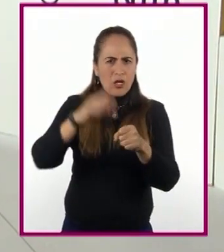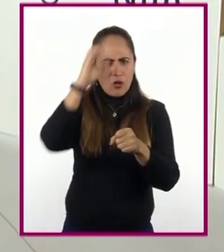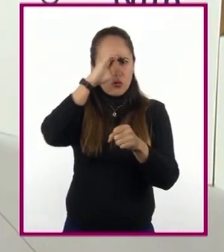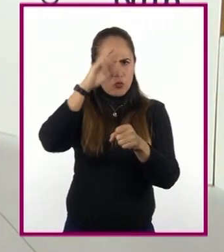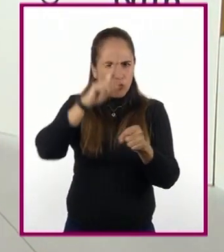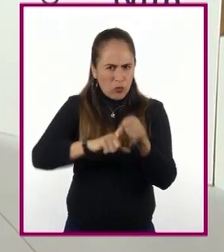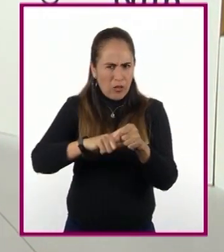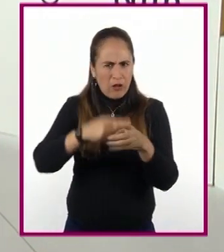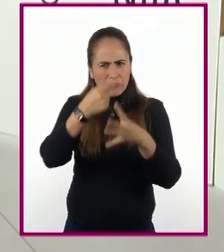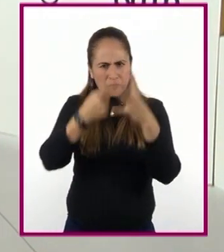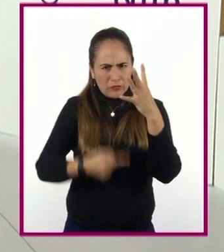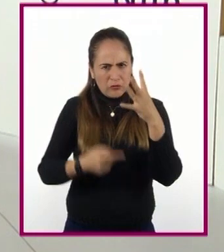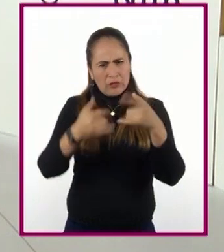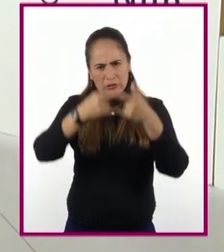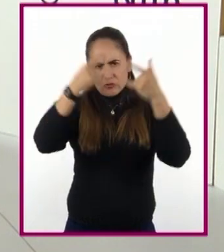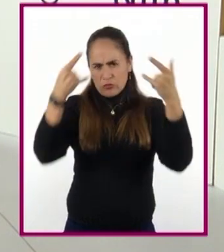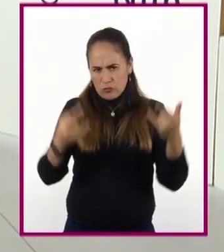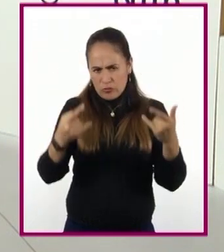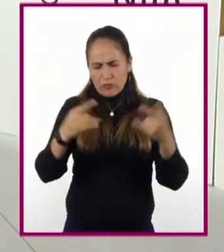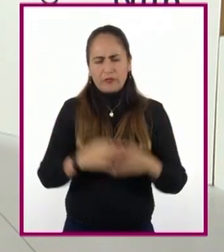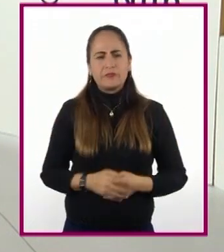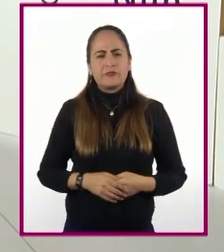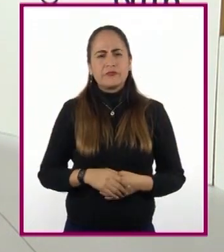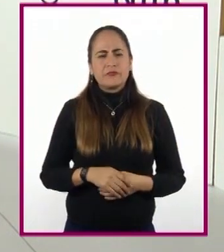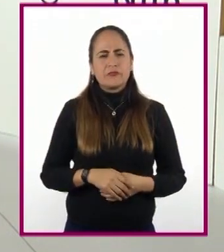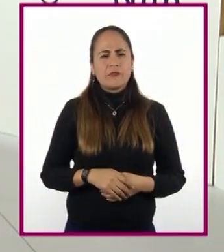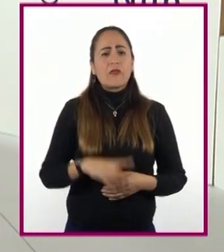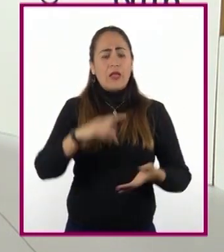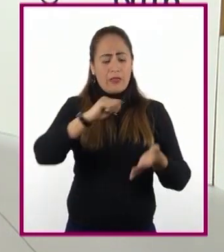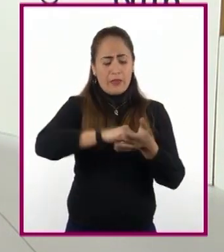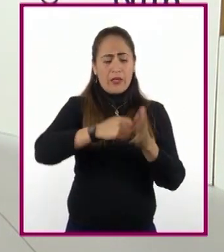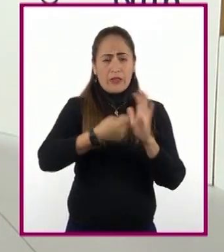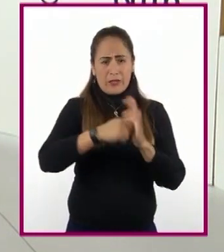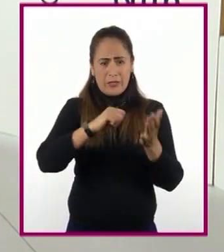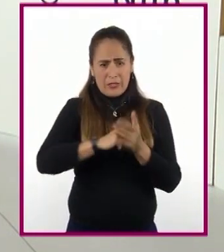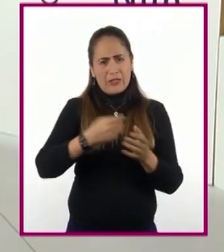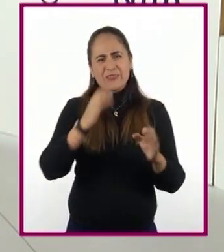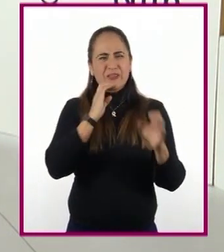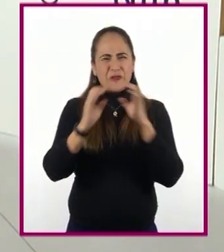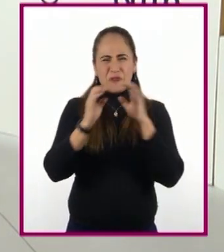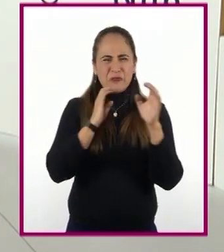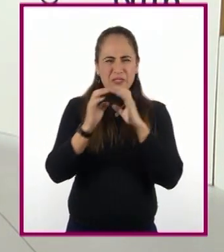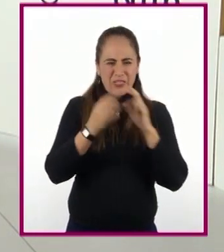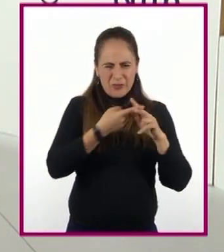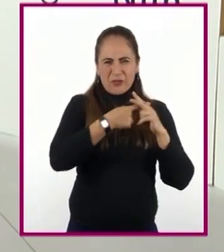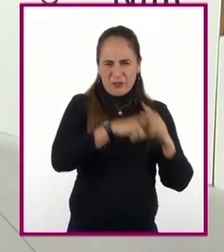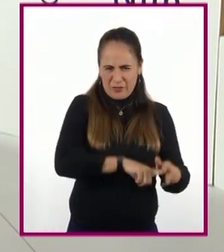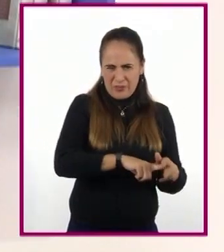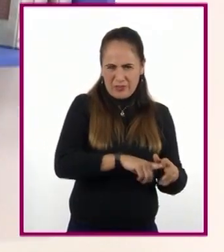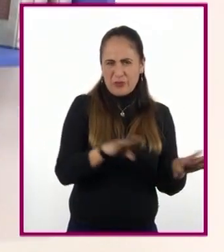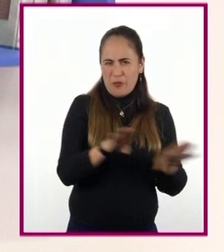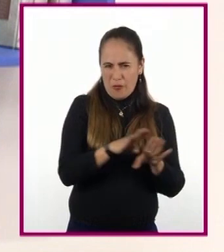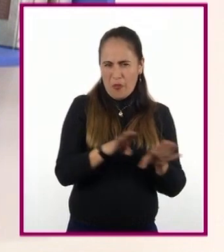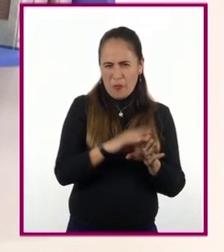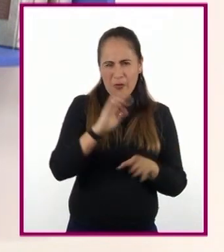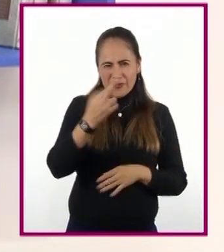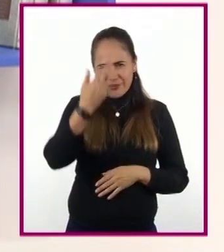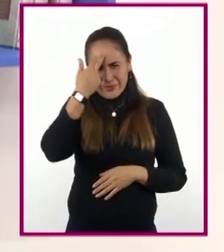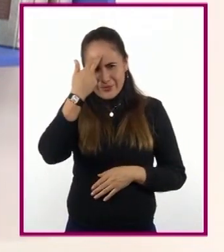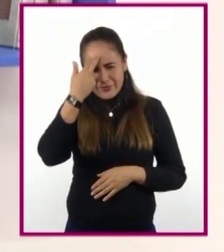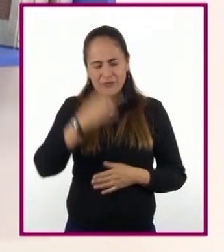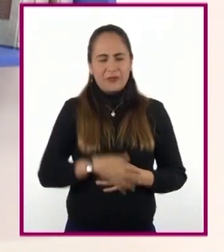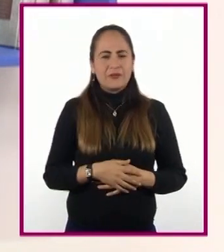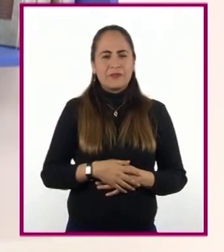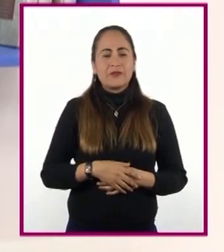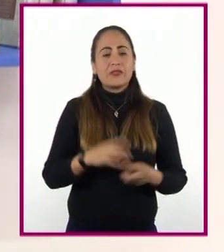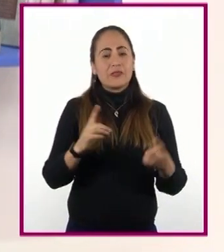cultural. Recordamos cuáles fueron las técnicas de comunicación al inicio de nuestra época. Vimos